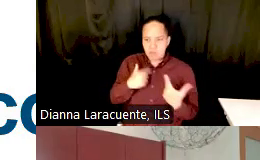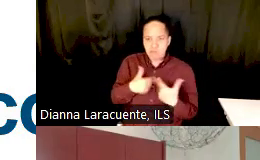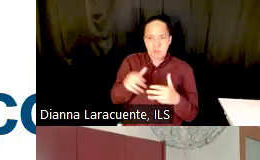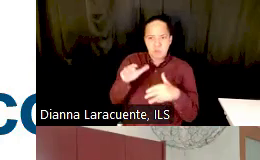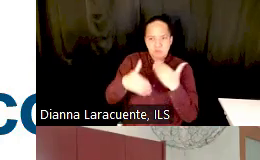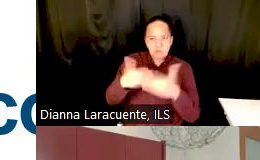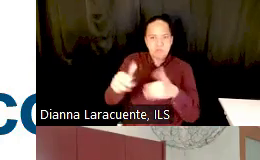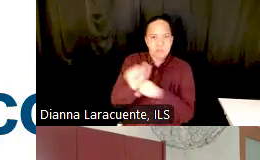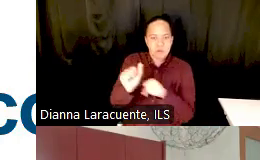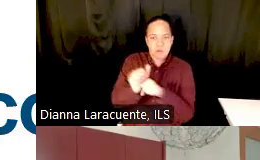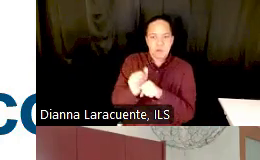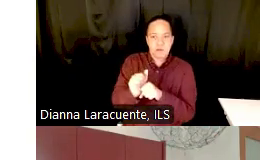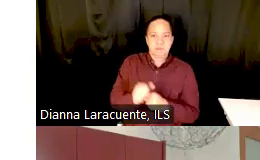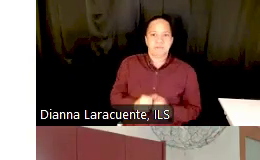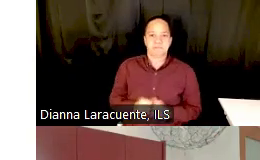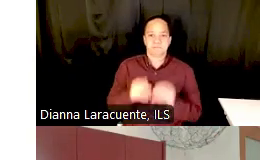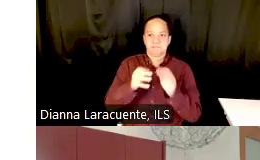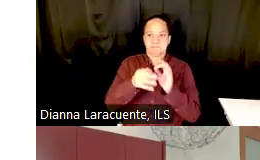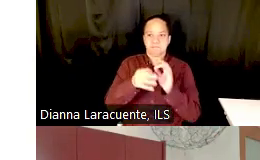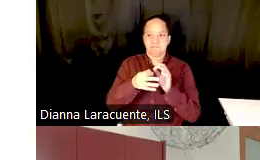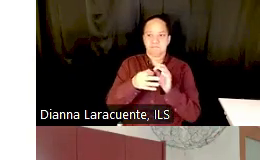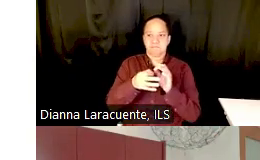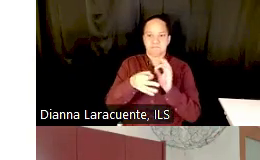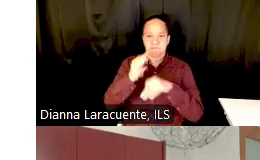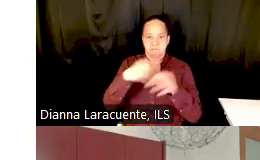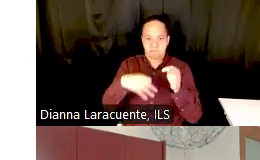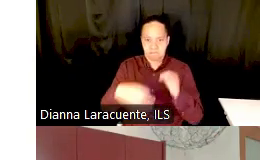En la próxima diapositiva,